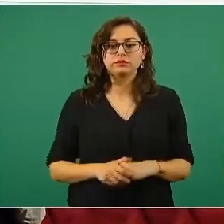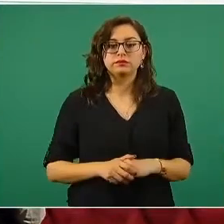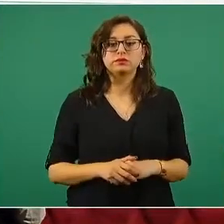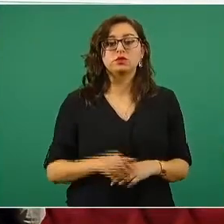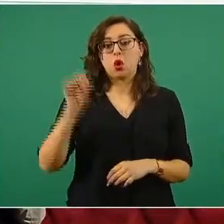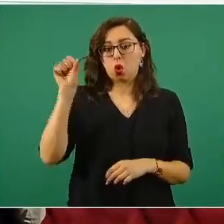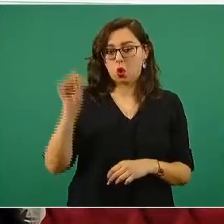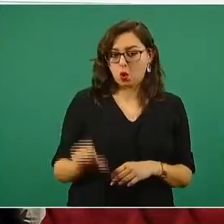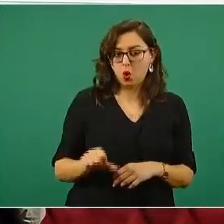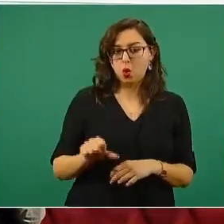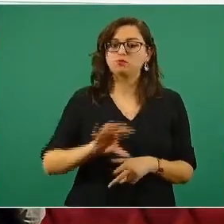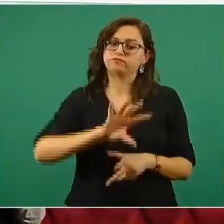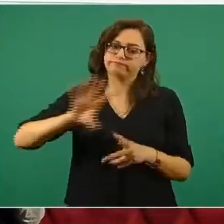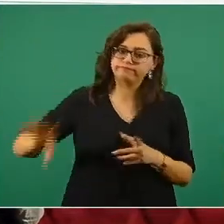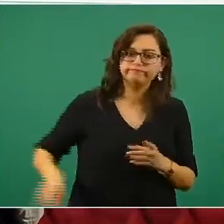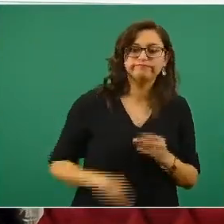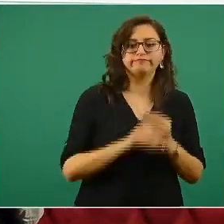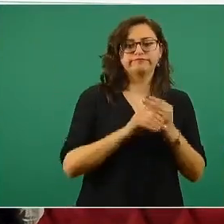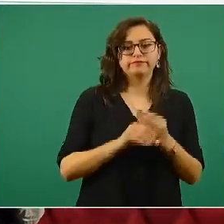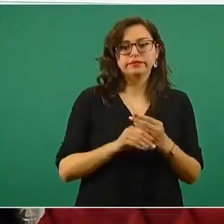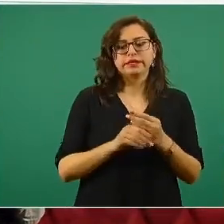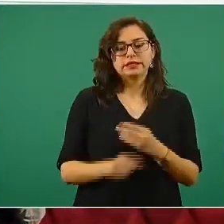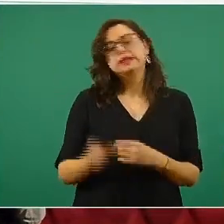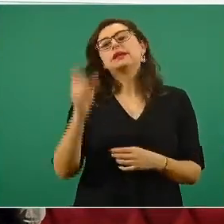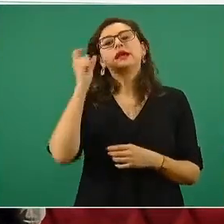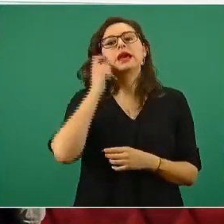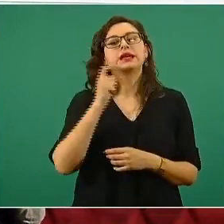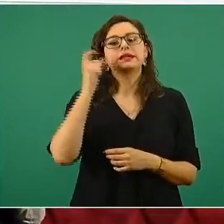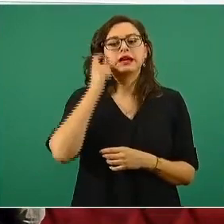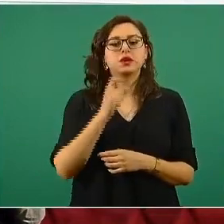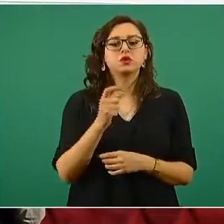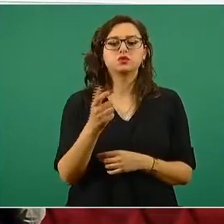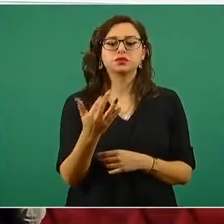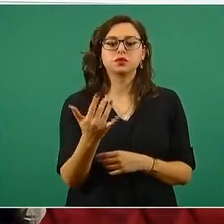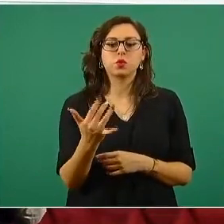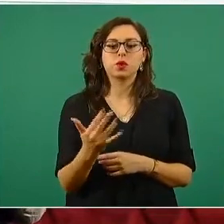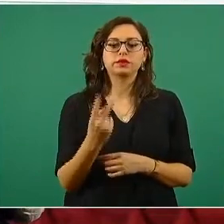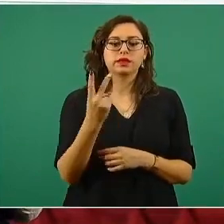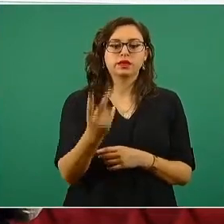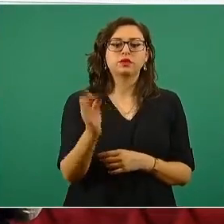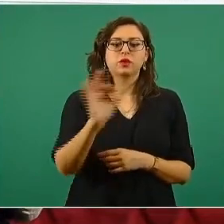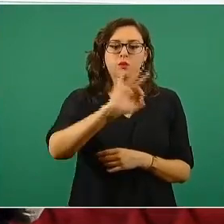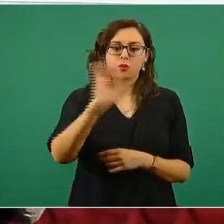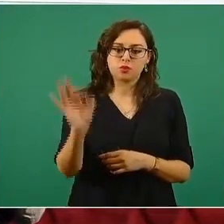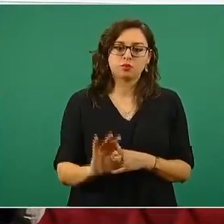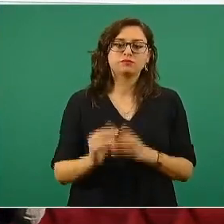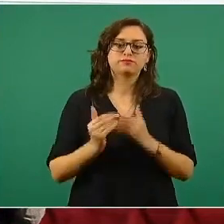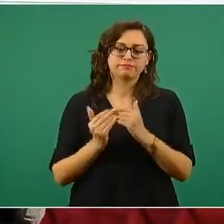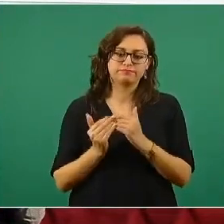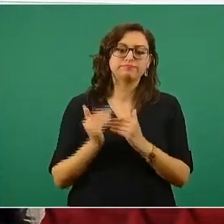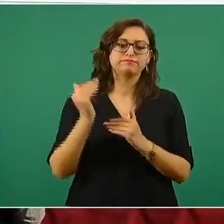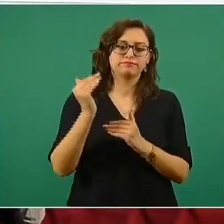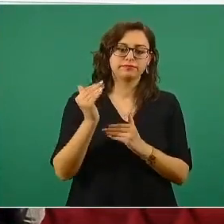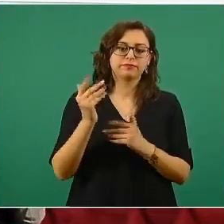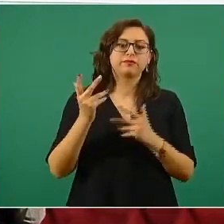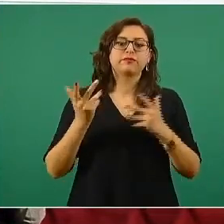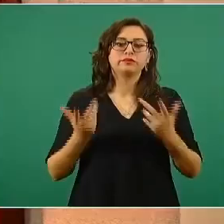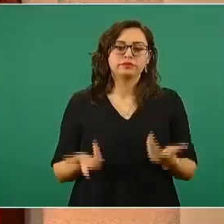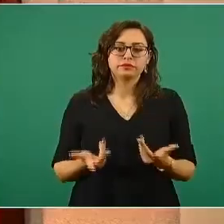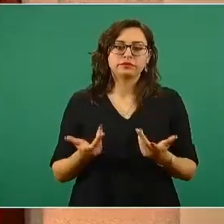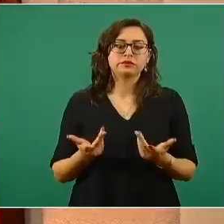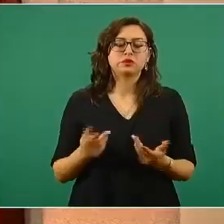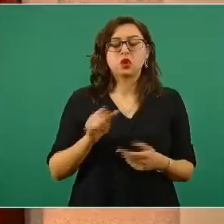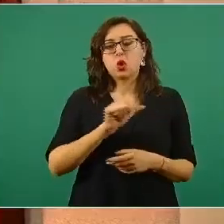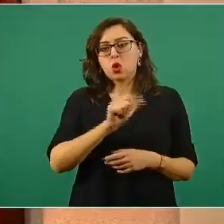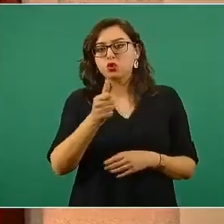anexó el día de hoy nuevamente Guerrero con un 52%, y otras entidades que ya se encontraban previamente en este grupo no